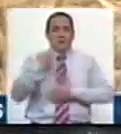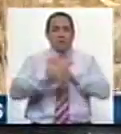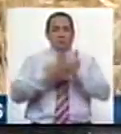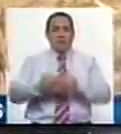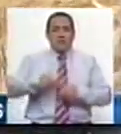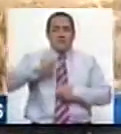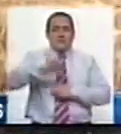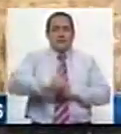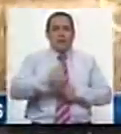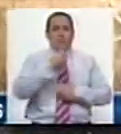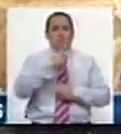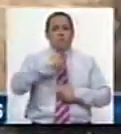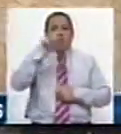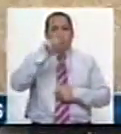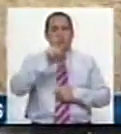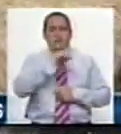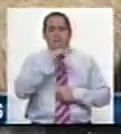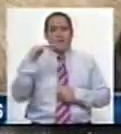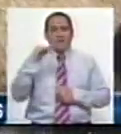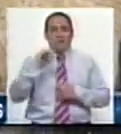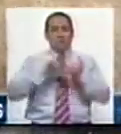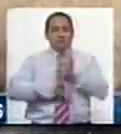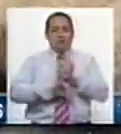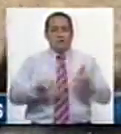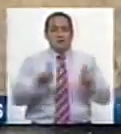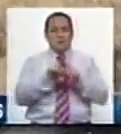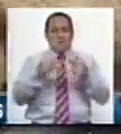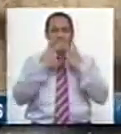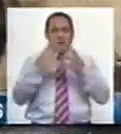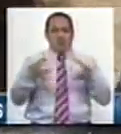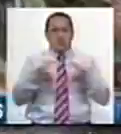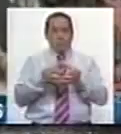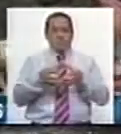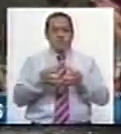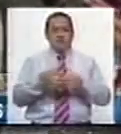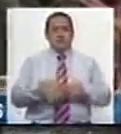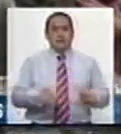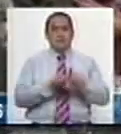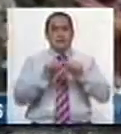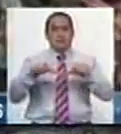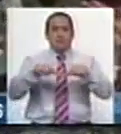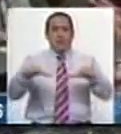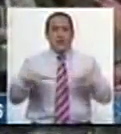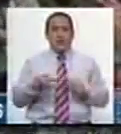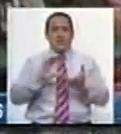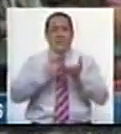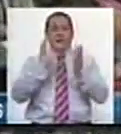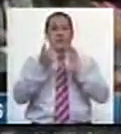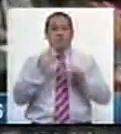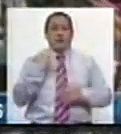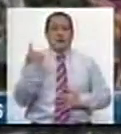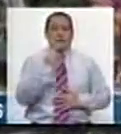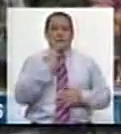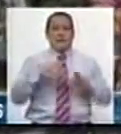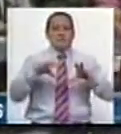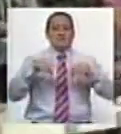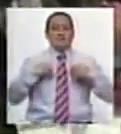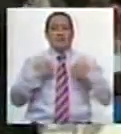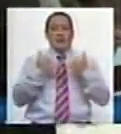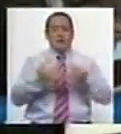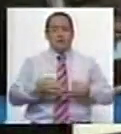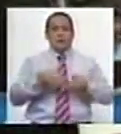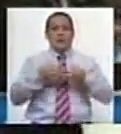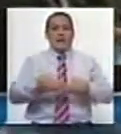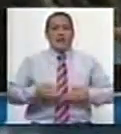invertirá 1,5 millones de soles en el Centro de Innovación Tecnológica Textil Camélidos. Los Centros de Innovación Tecnológica nos permiten